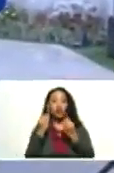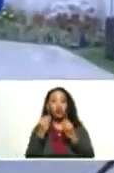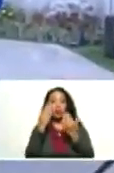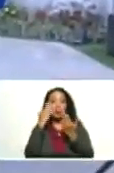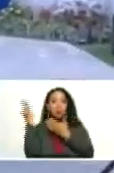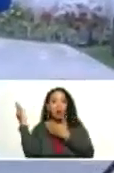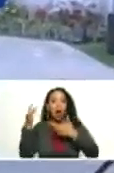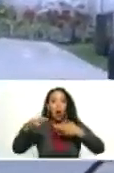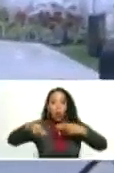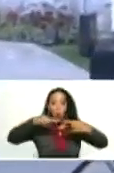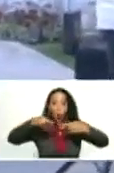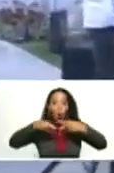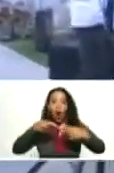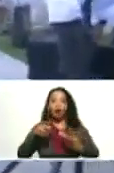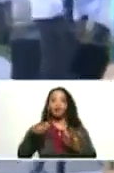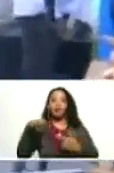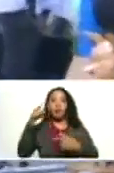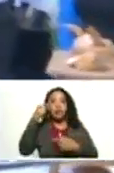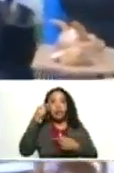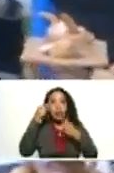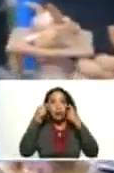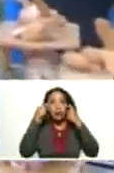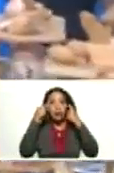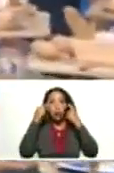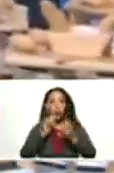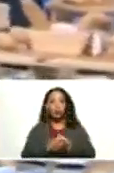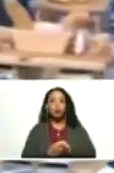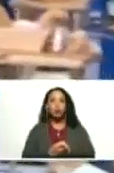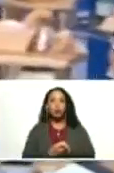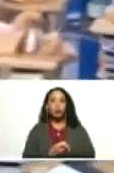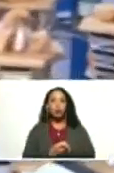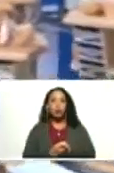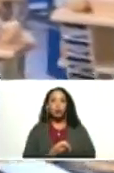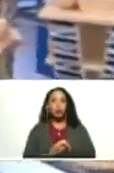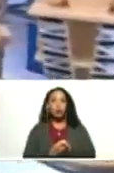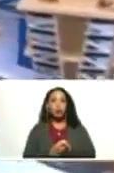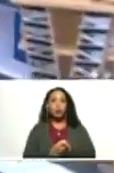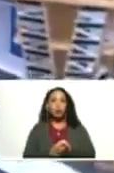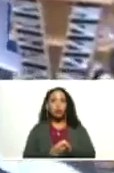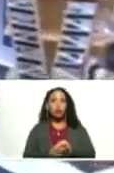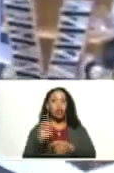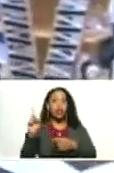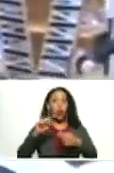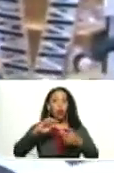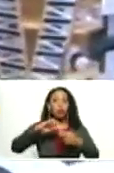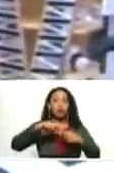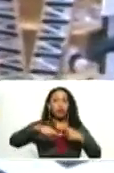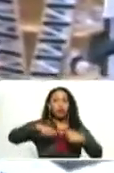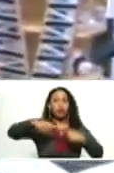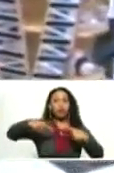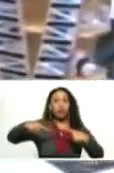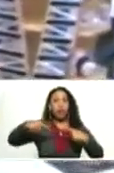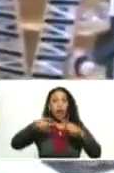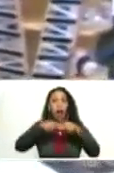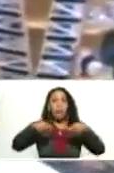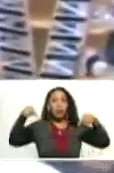sushi, silita. Tiene que traer a la primera combatiente a probar eso. Y estos son pequeños japoneses.